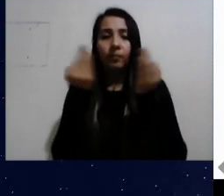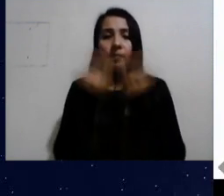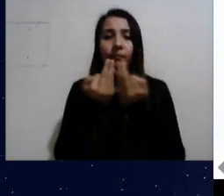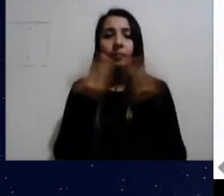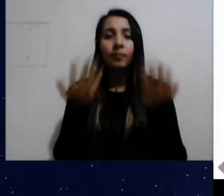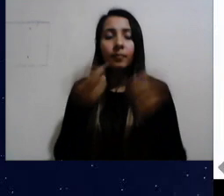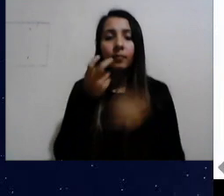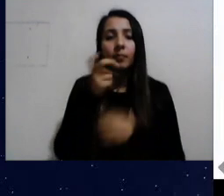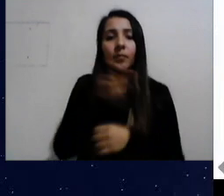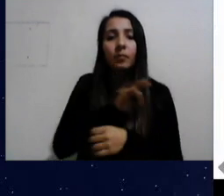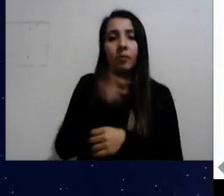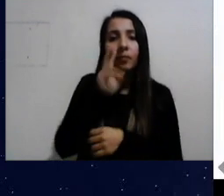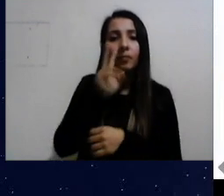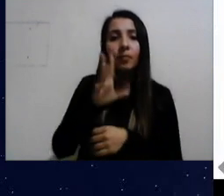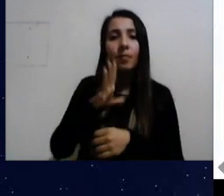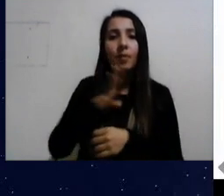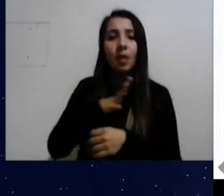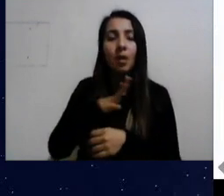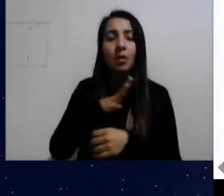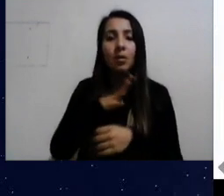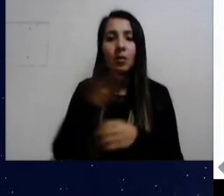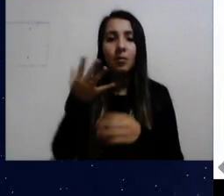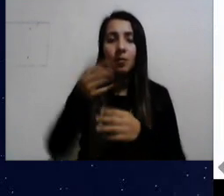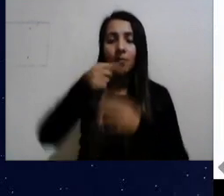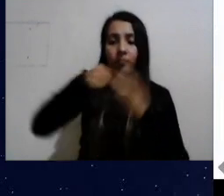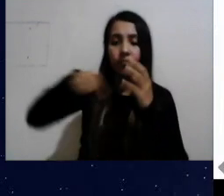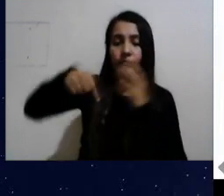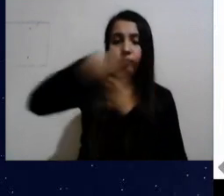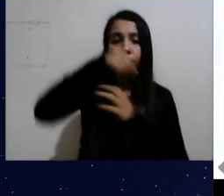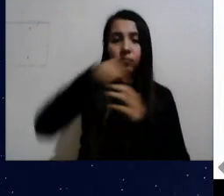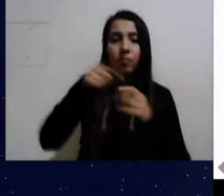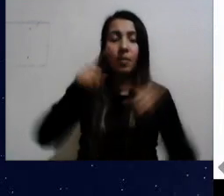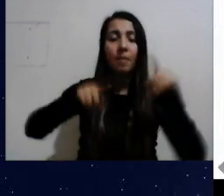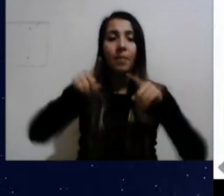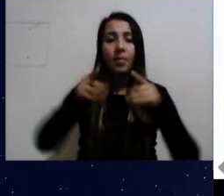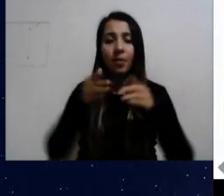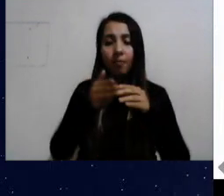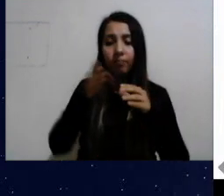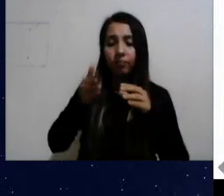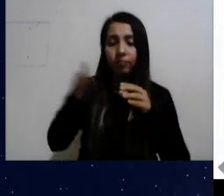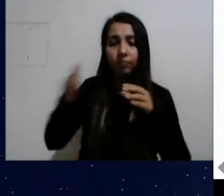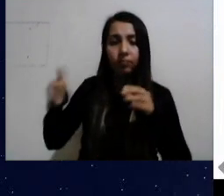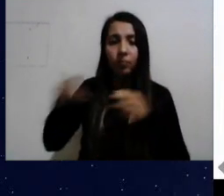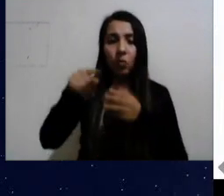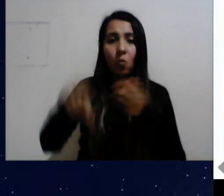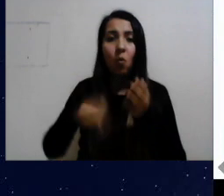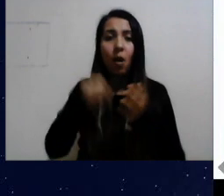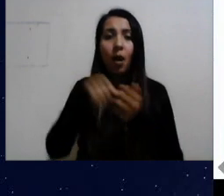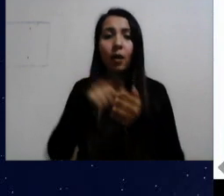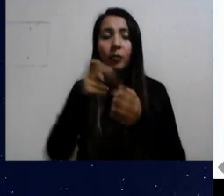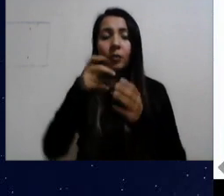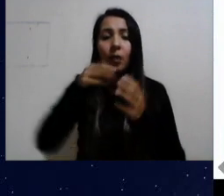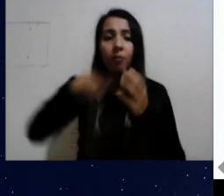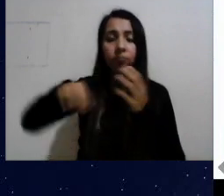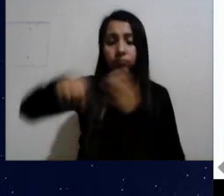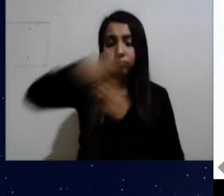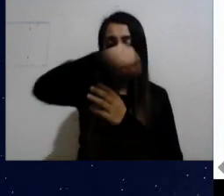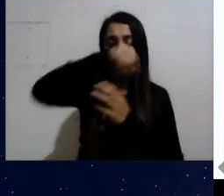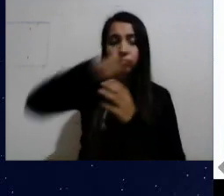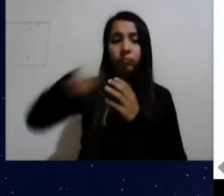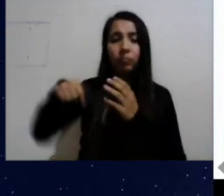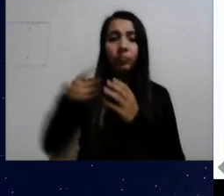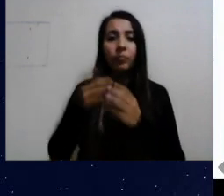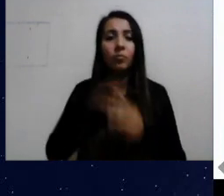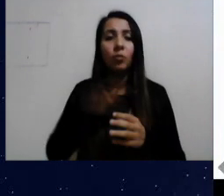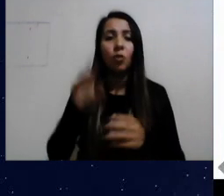anillos a una serie de distancias. Por ejemplo, en este caso se formaría un anillo que estaría como a 80 unidades